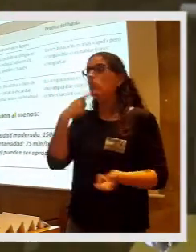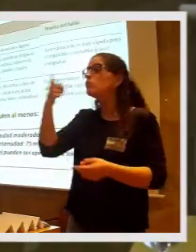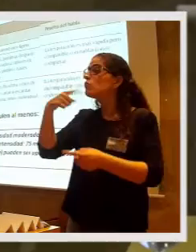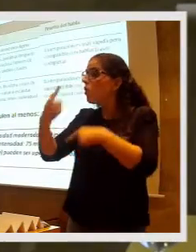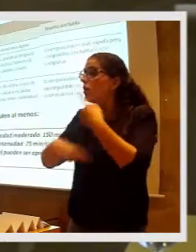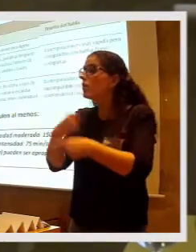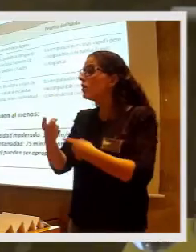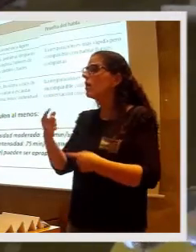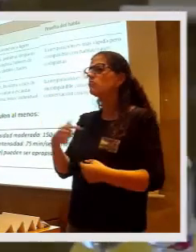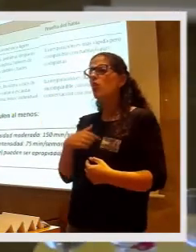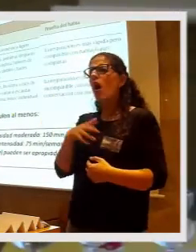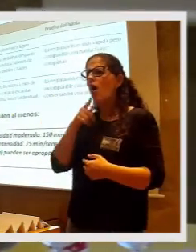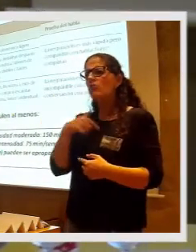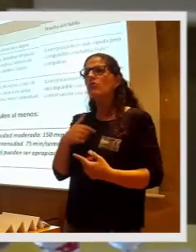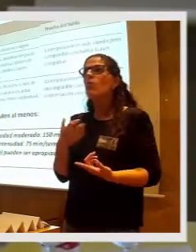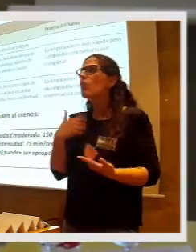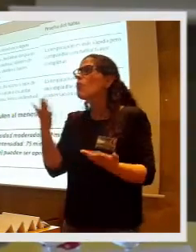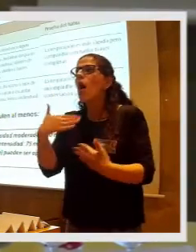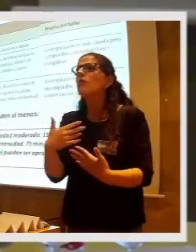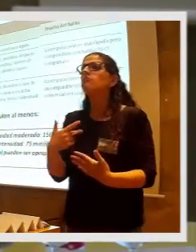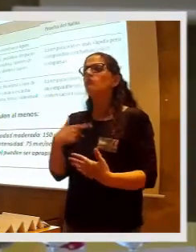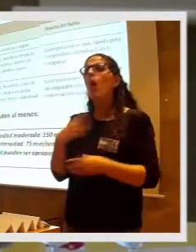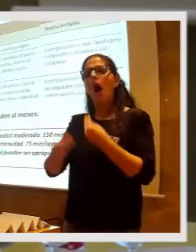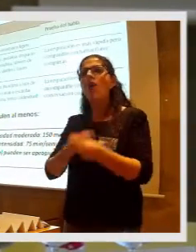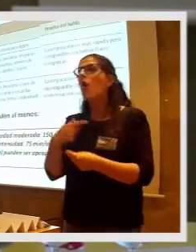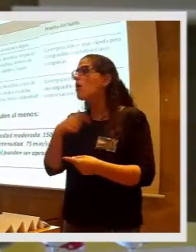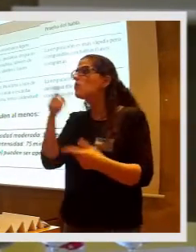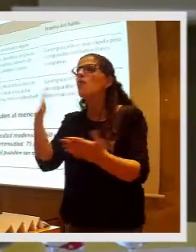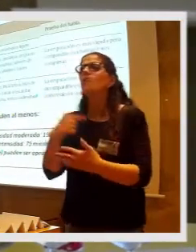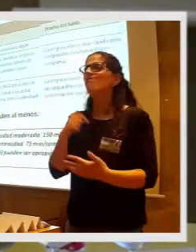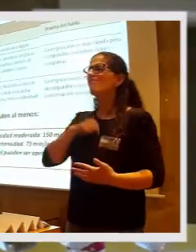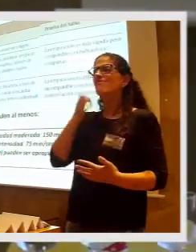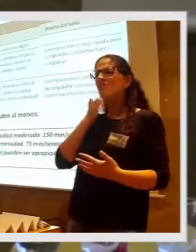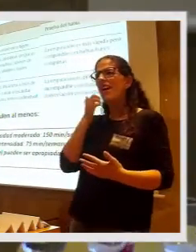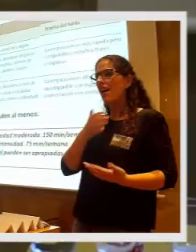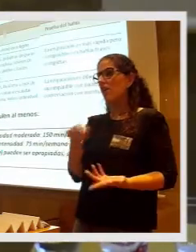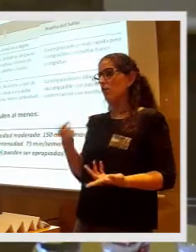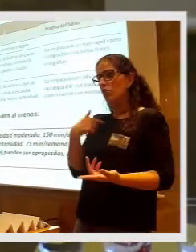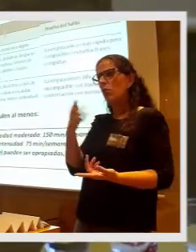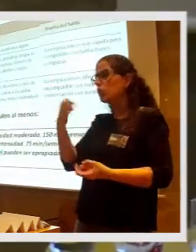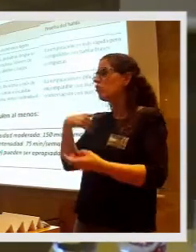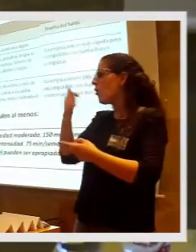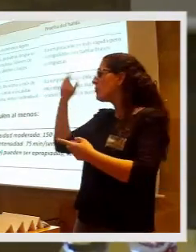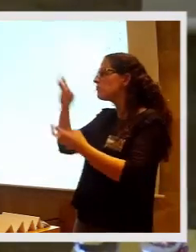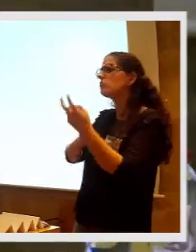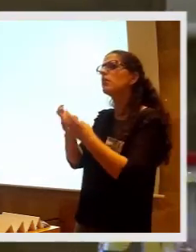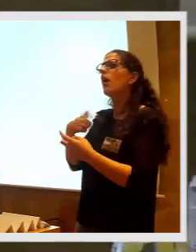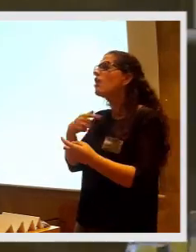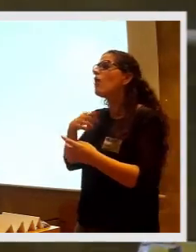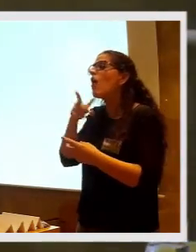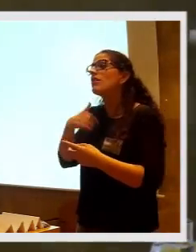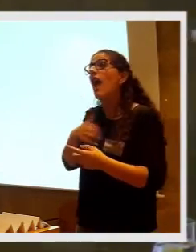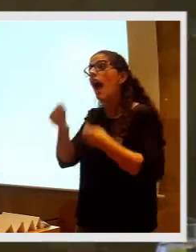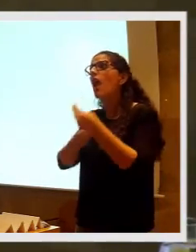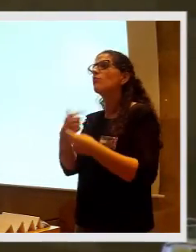de mis pacientes me dicen, es que yo lo echo de menos. Cuando no, al día que no ando me siento que me falta algo, ¿no? Y es algo que yo creo que cada vez más tenemos que